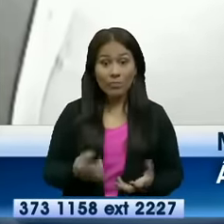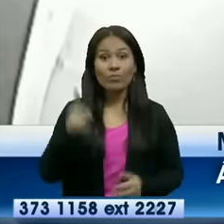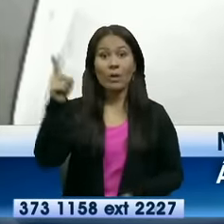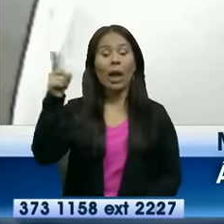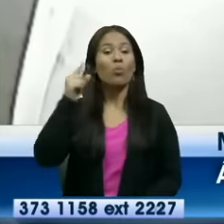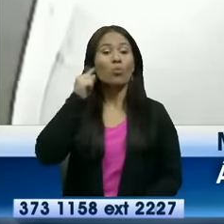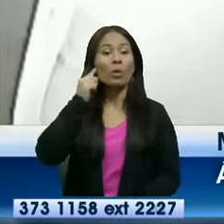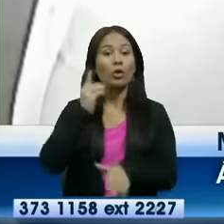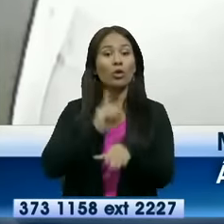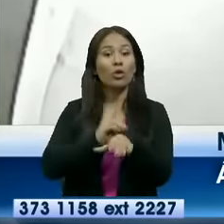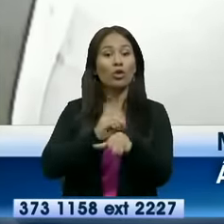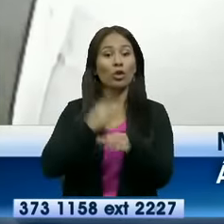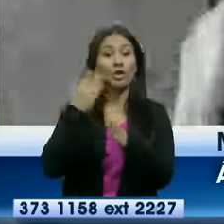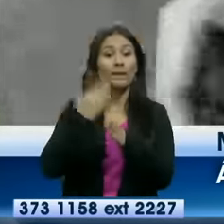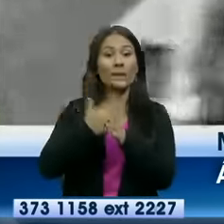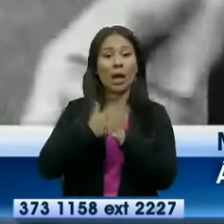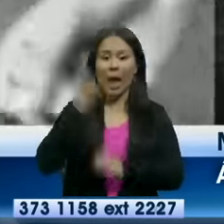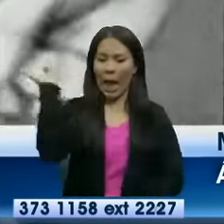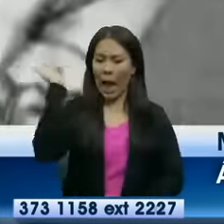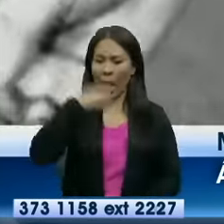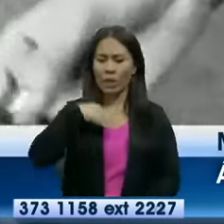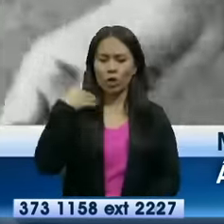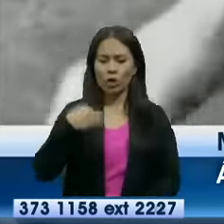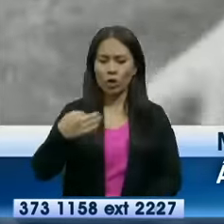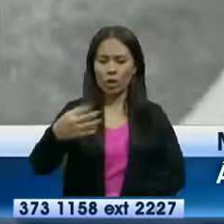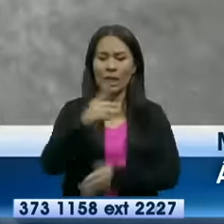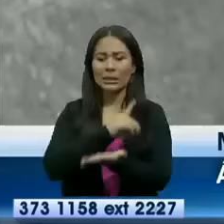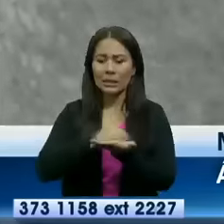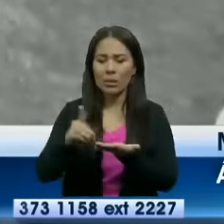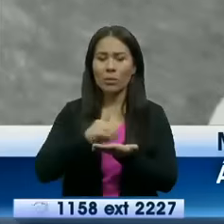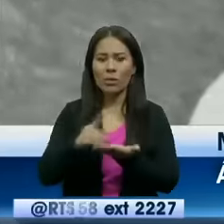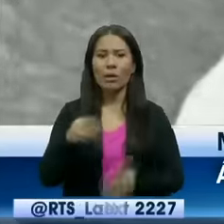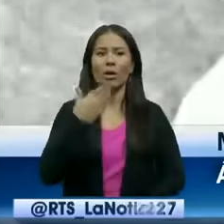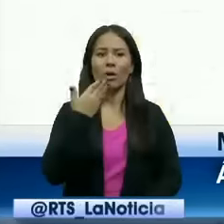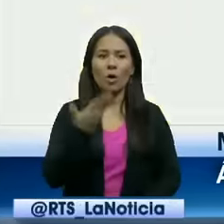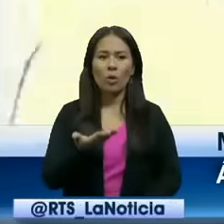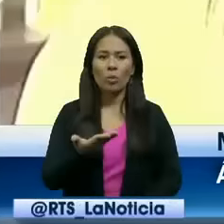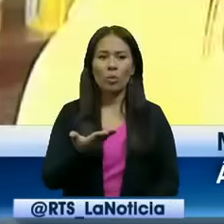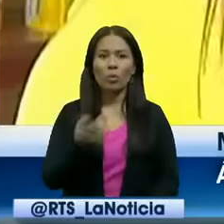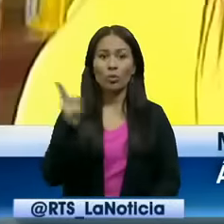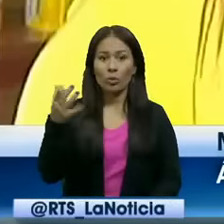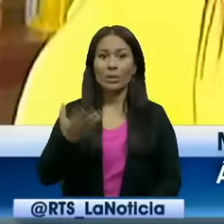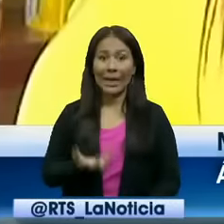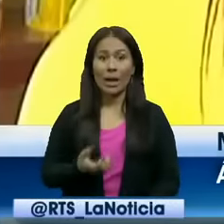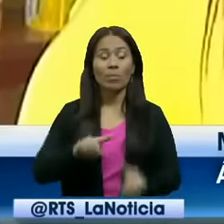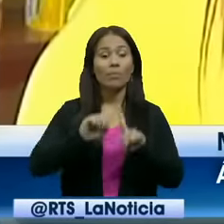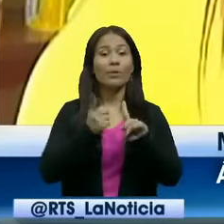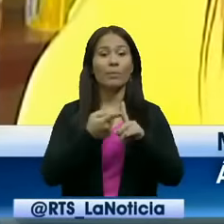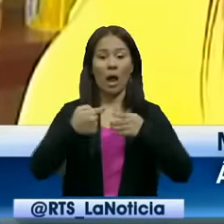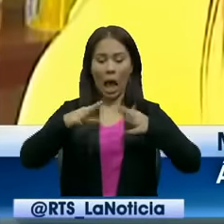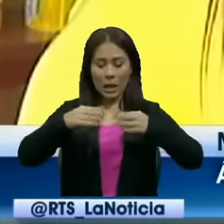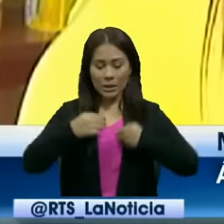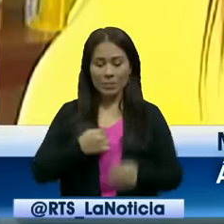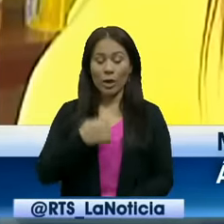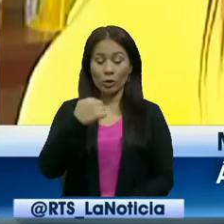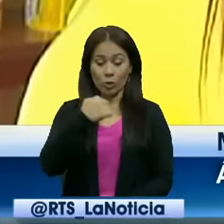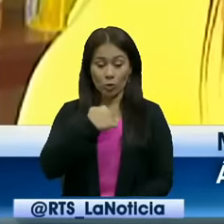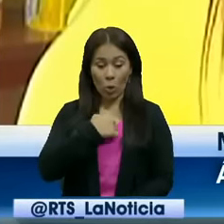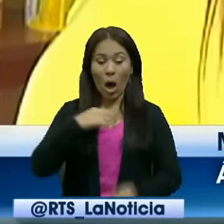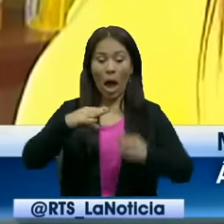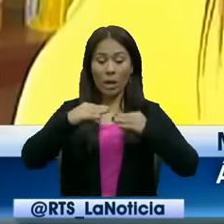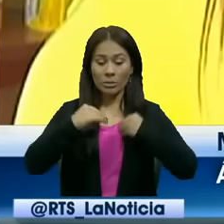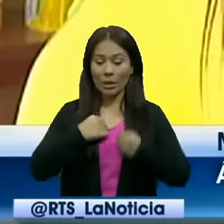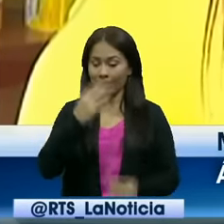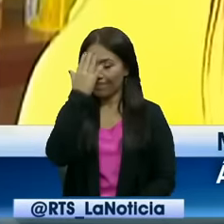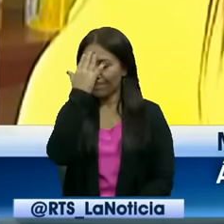ofreció atenderla sin ningún costo todas las semanas. ¿Cómo superarlo? O sea, necesito aceptar mi condición. O sea, una vez que yo acepte mi